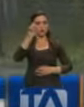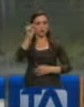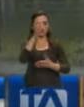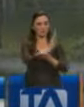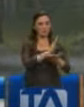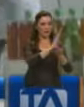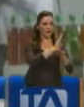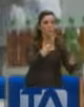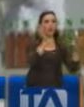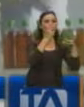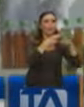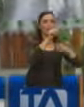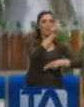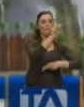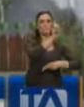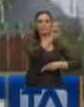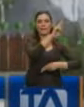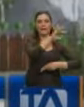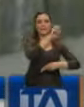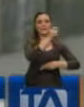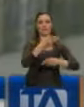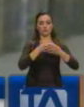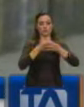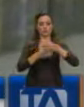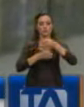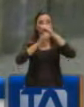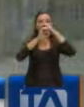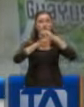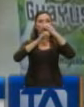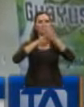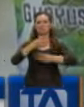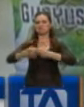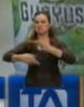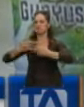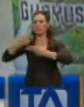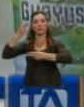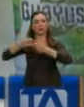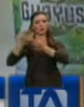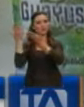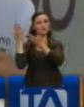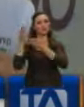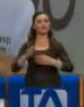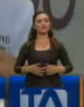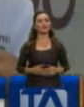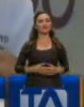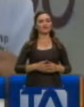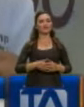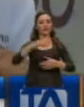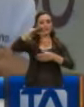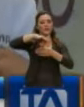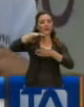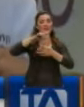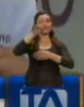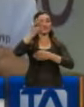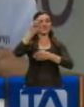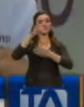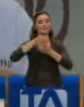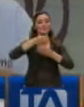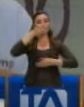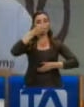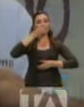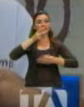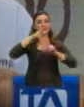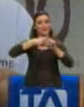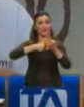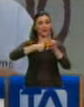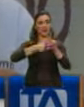de la ciudad de Puyo, en donde producen esta bebida que ya se comercializa con el nombre de guayúsate. Bueno, podemos producir 20.000 botellas al mes.